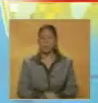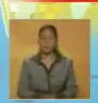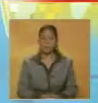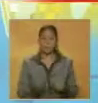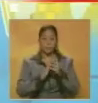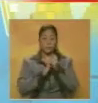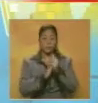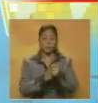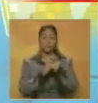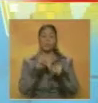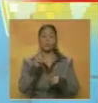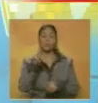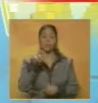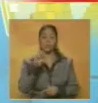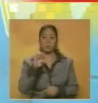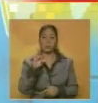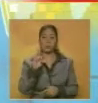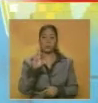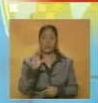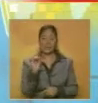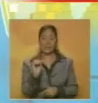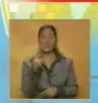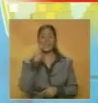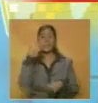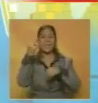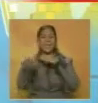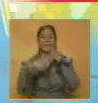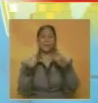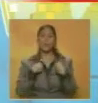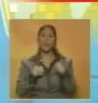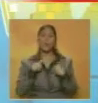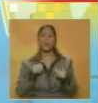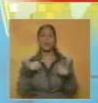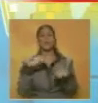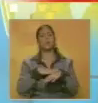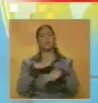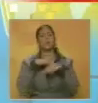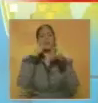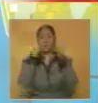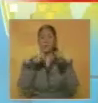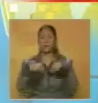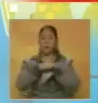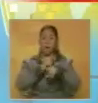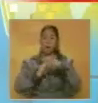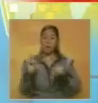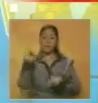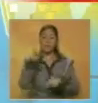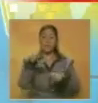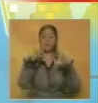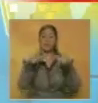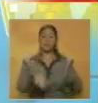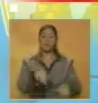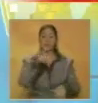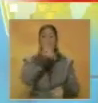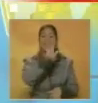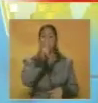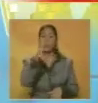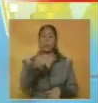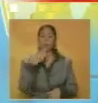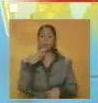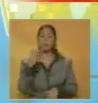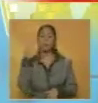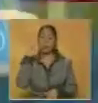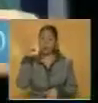El director general de la UNESCO, Koichiro Matsura, expresó su preocupación sobre la decisión del gobierno venezolano de suspender 32 licencias de